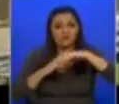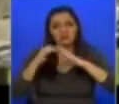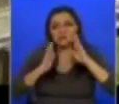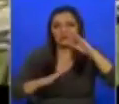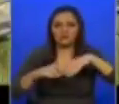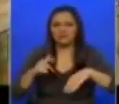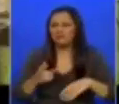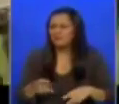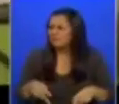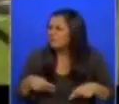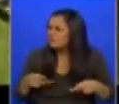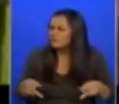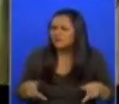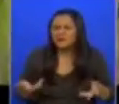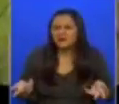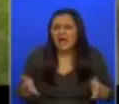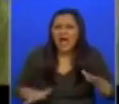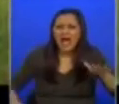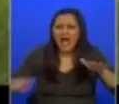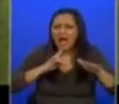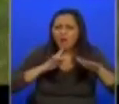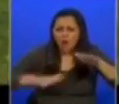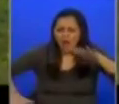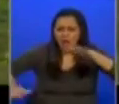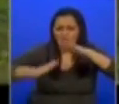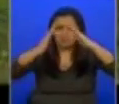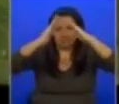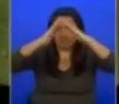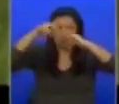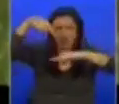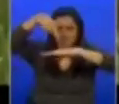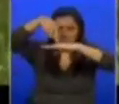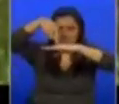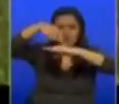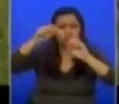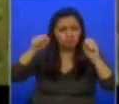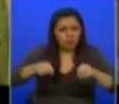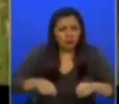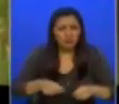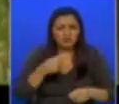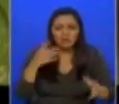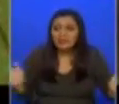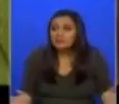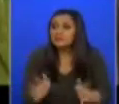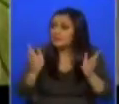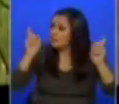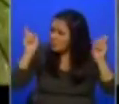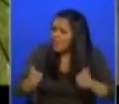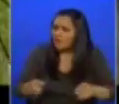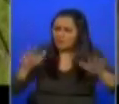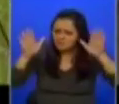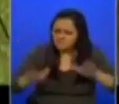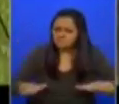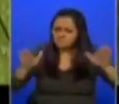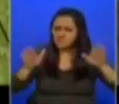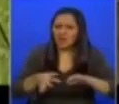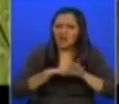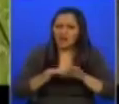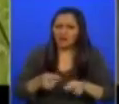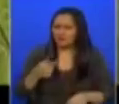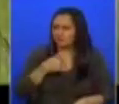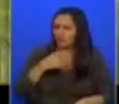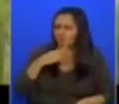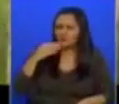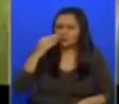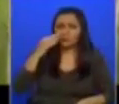Pero miren, la gente vive sobre esto, sobre un charco de agua y pedían relleno, relleno asustado por estos agitadores y diciendo que yo lo había